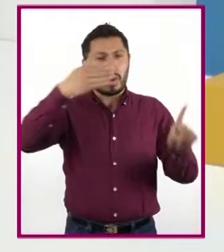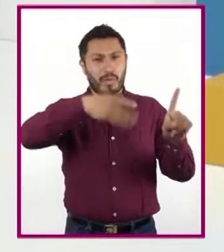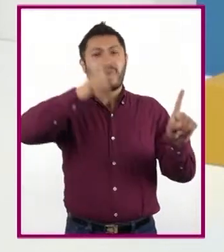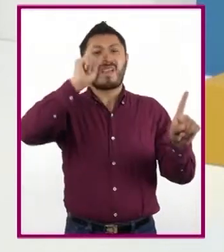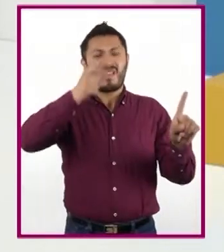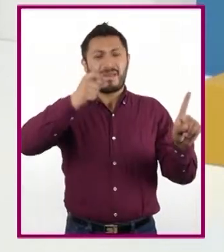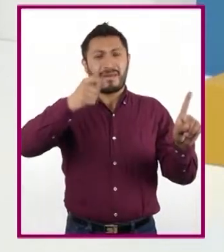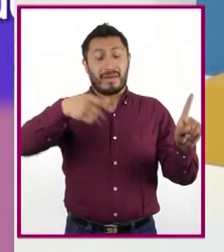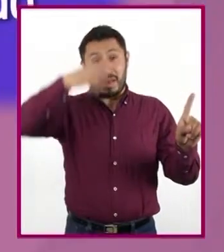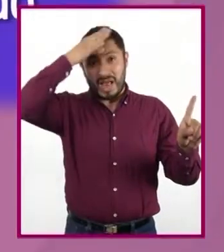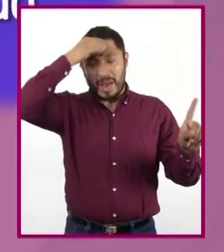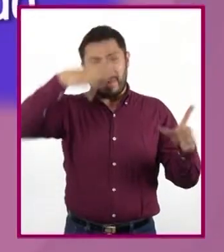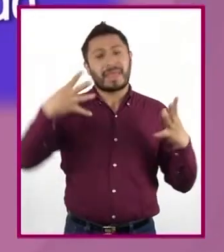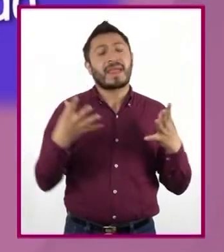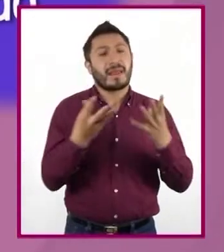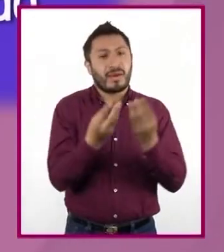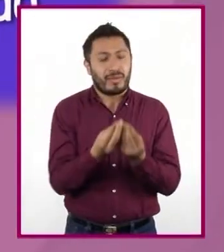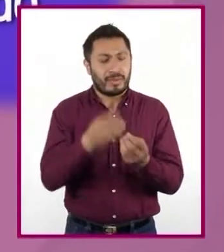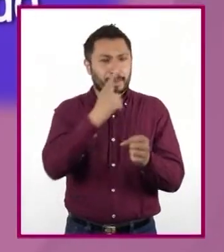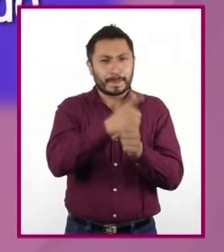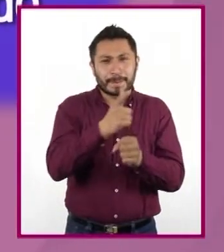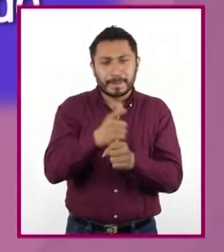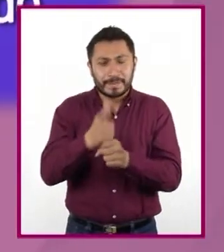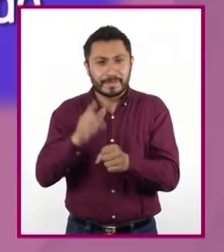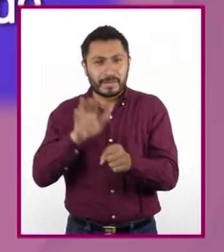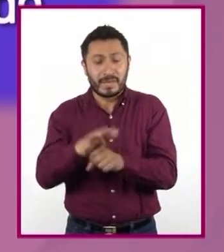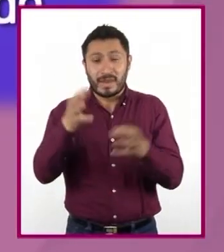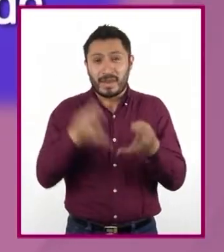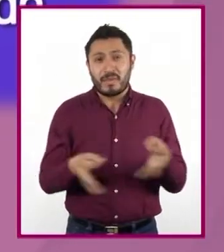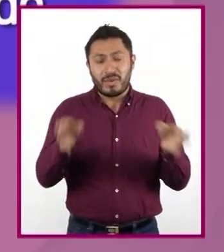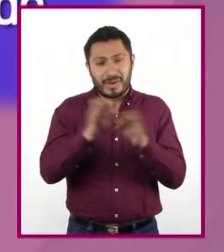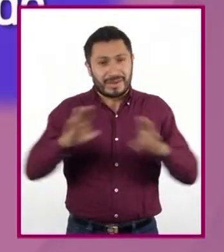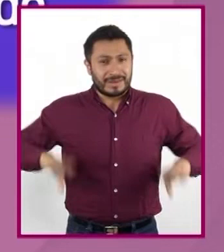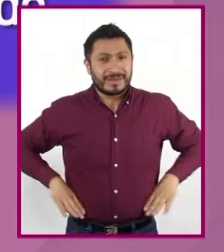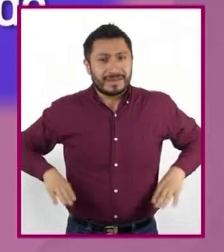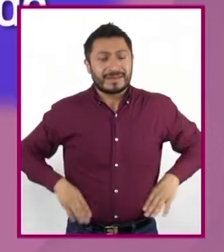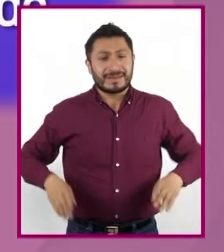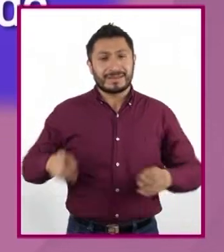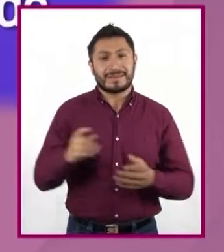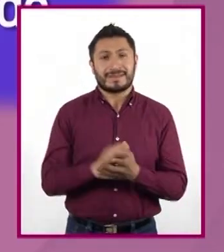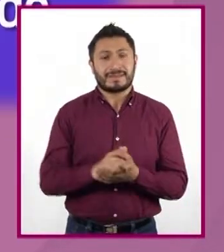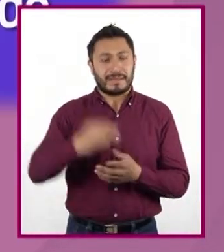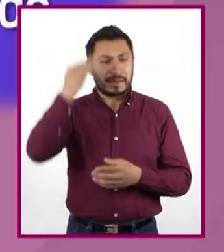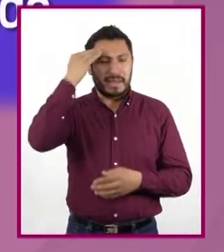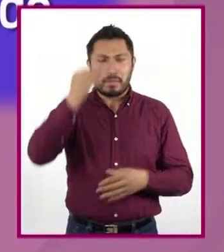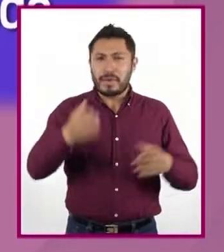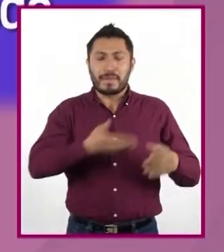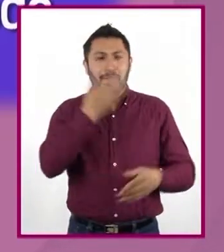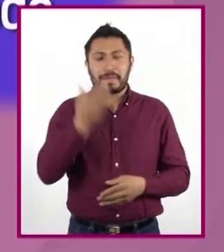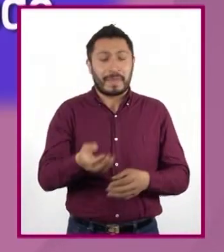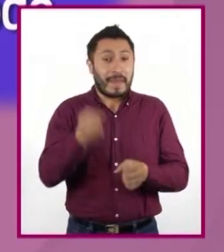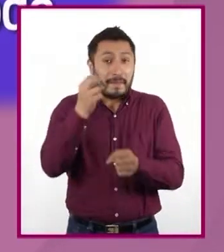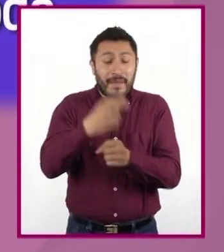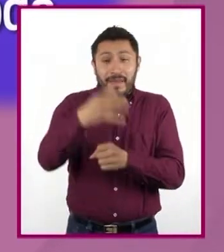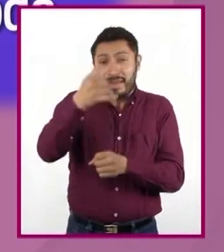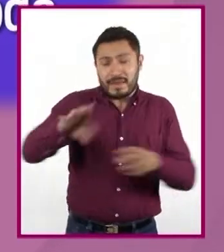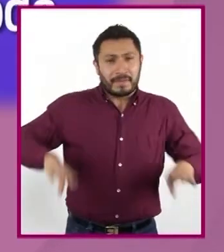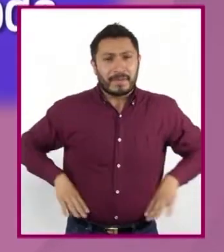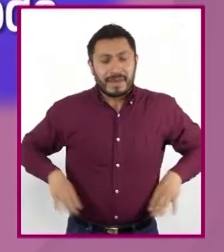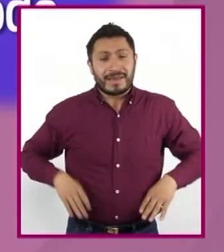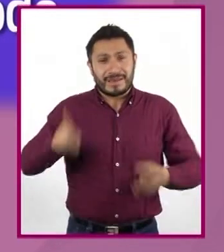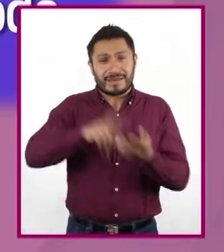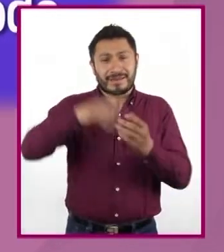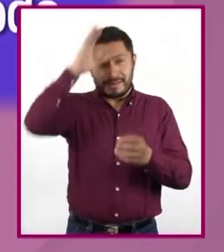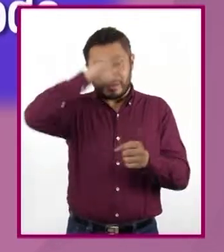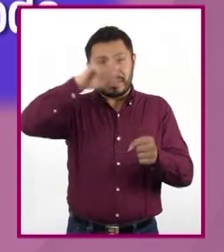es que juntos identifiquemos los principales rasgos culturales del clásico temprano, así como algunas características de las